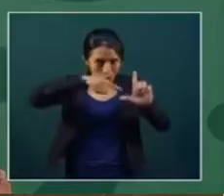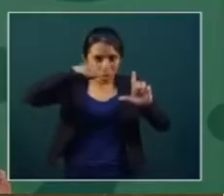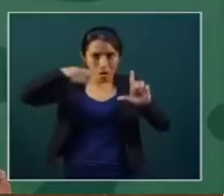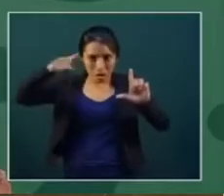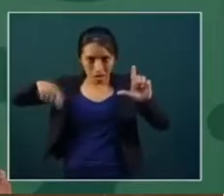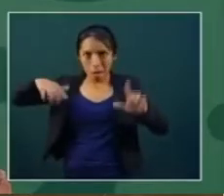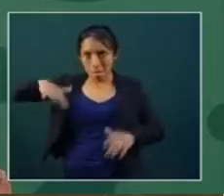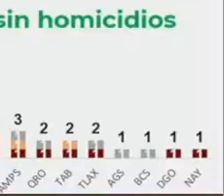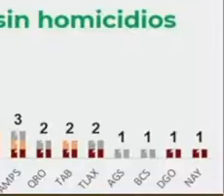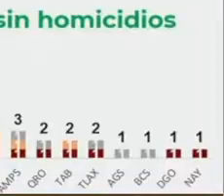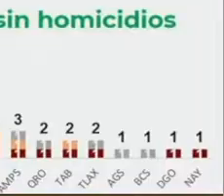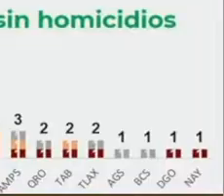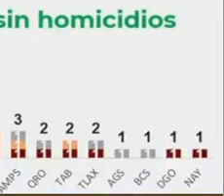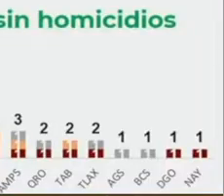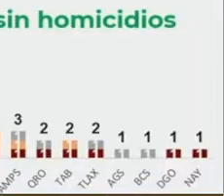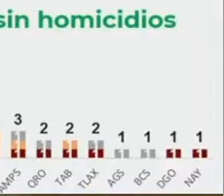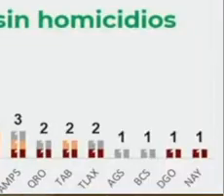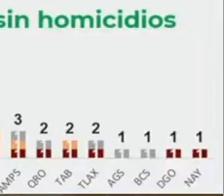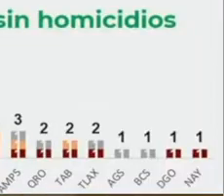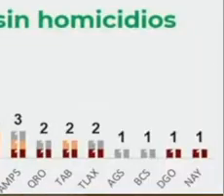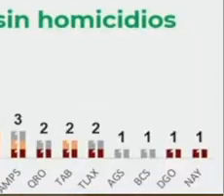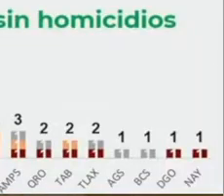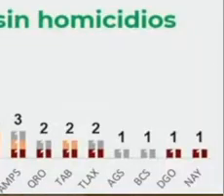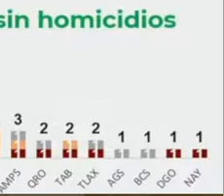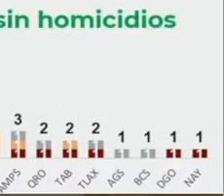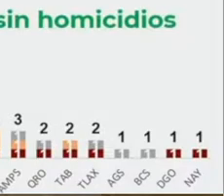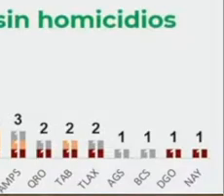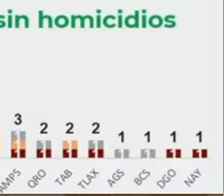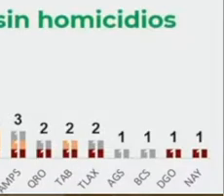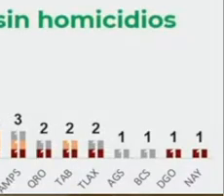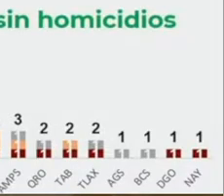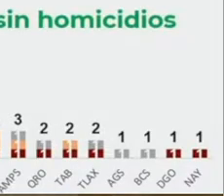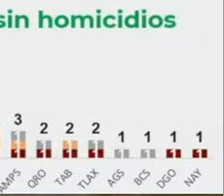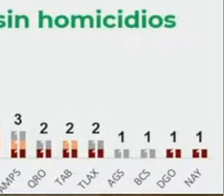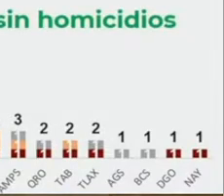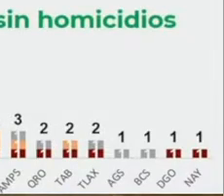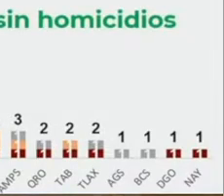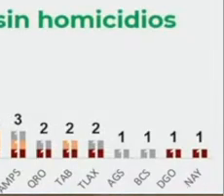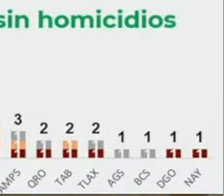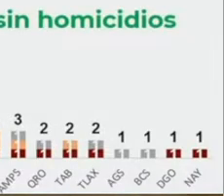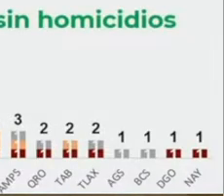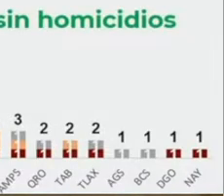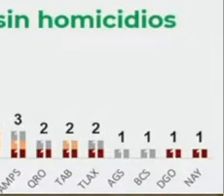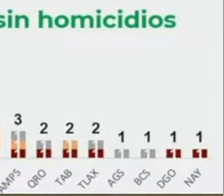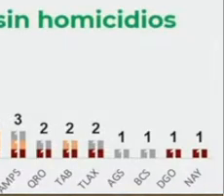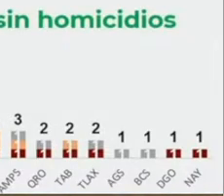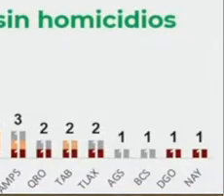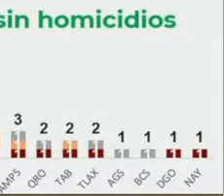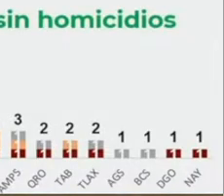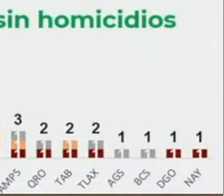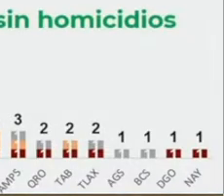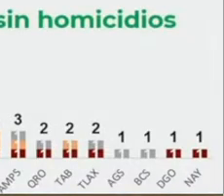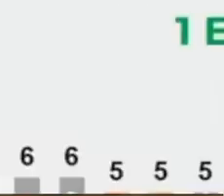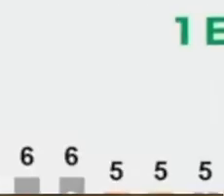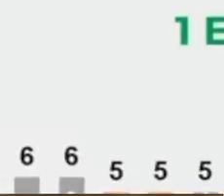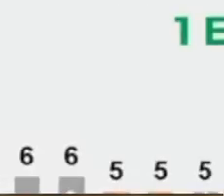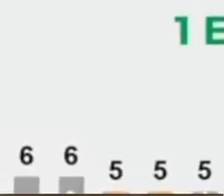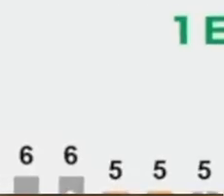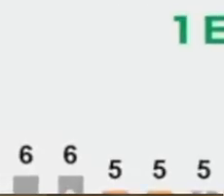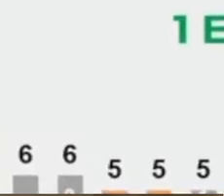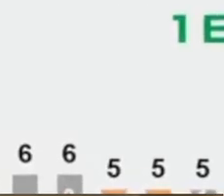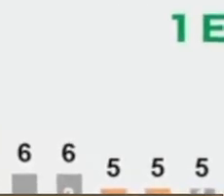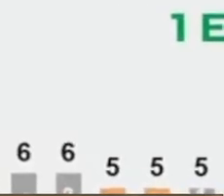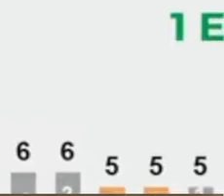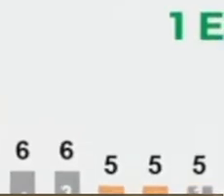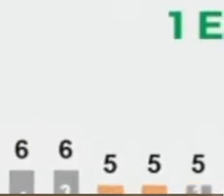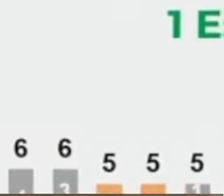Manuel López Obrador, reveló una gráfica que ubica a Guanajuato como el estado más violento de la República Mexicana, con